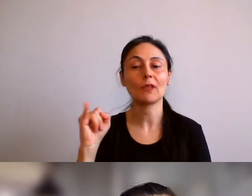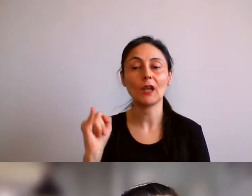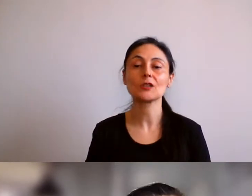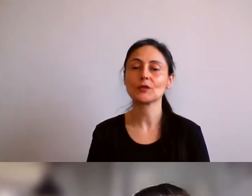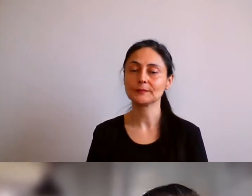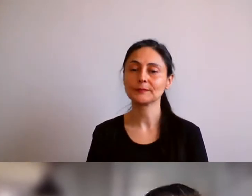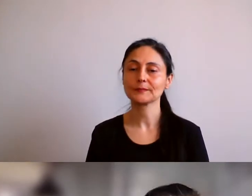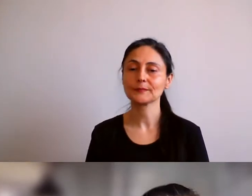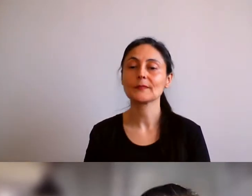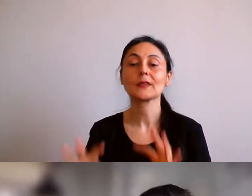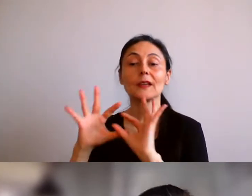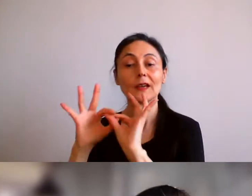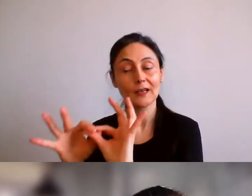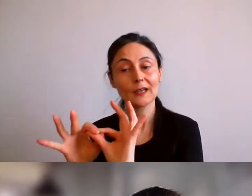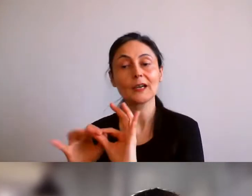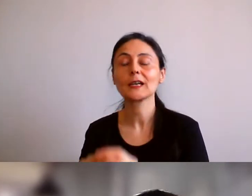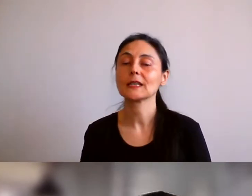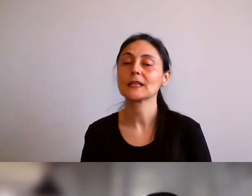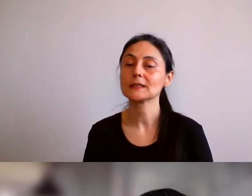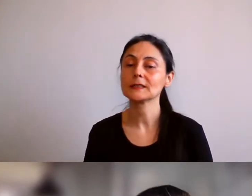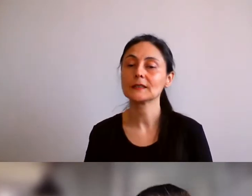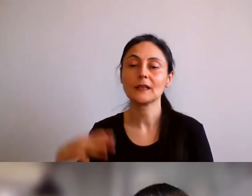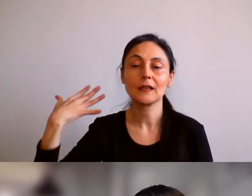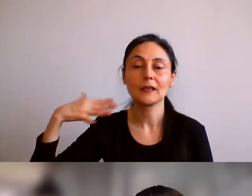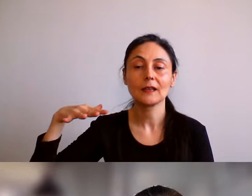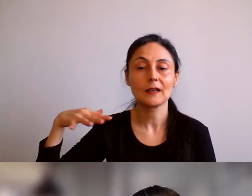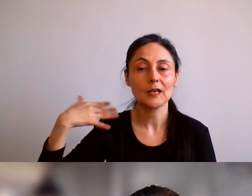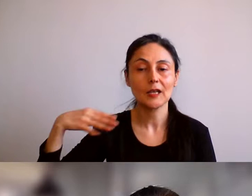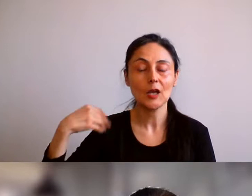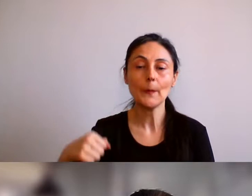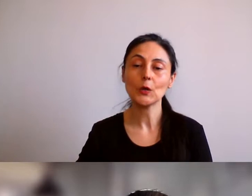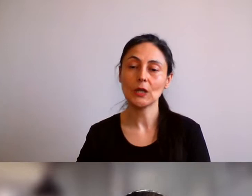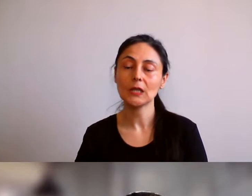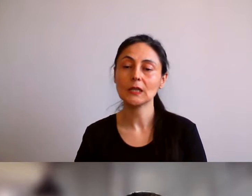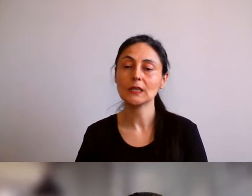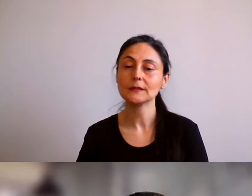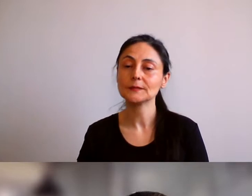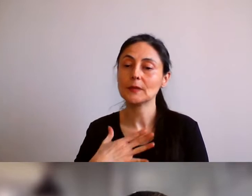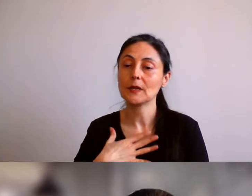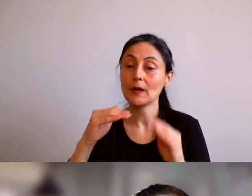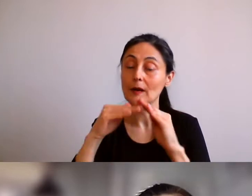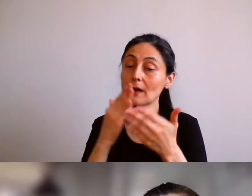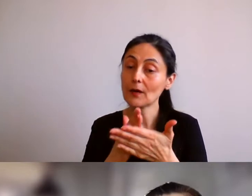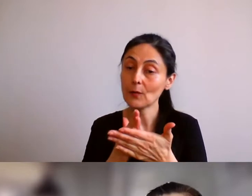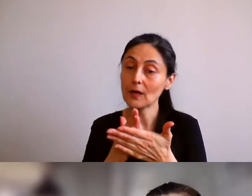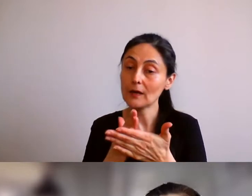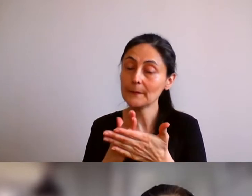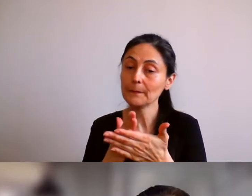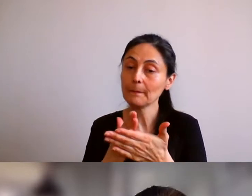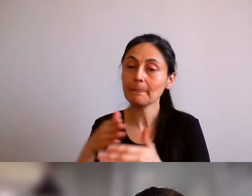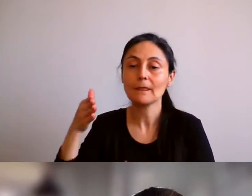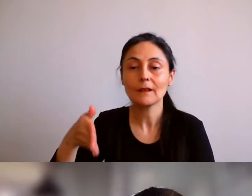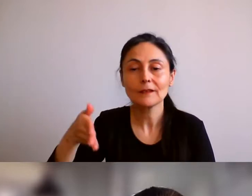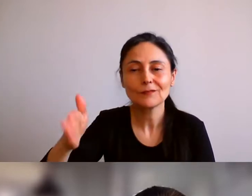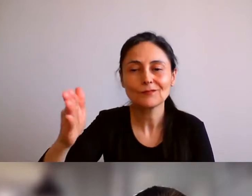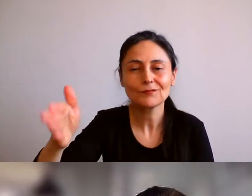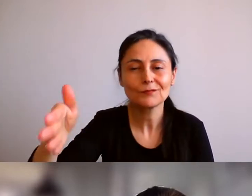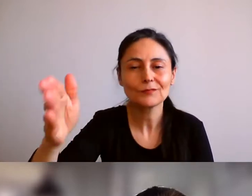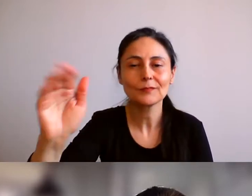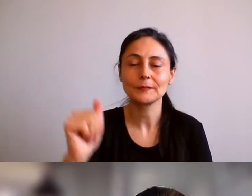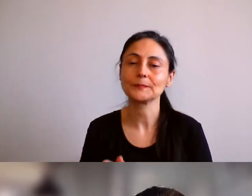Gracias, Evelyn. Súper interesante para la escuela que me corresponde conducir, pero también me gustaría mirar hacia mis colegas de la